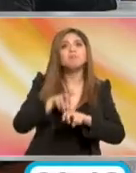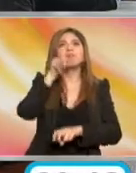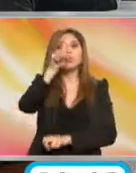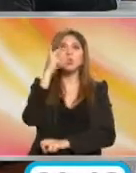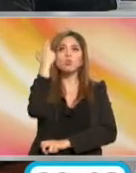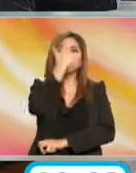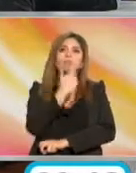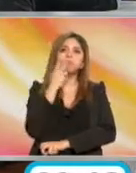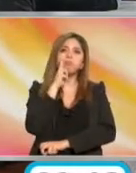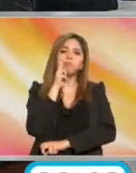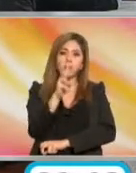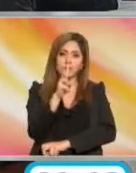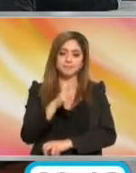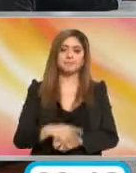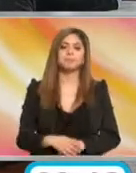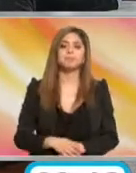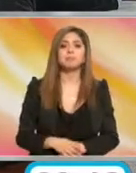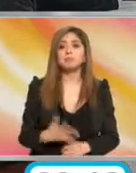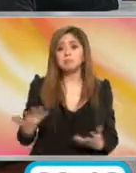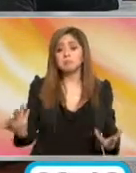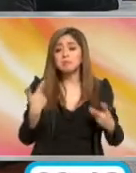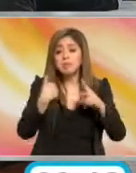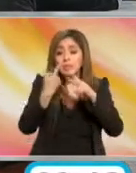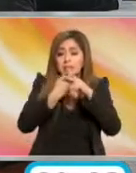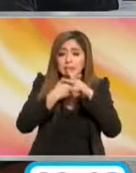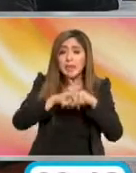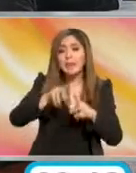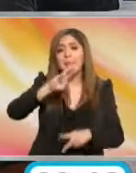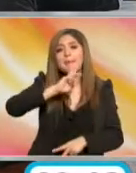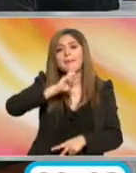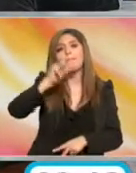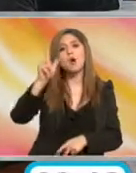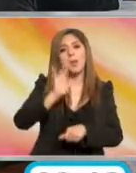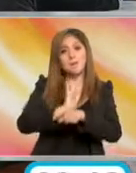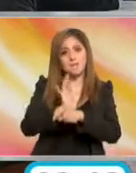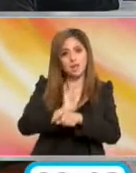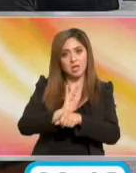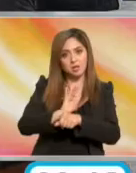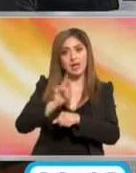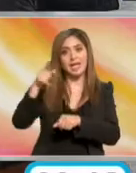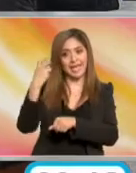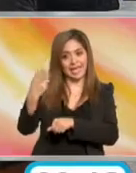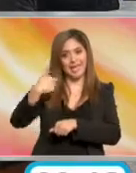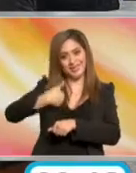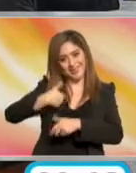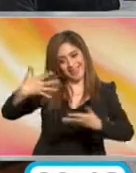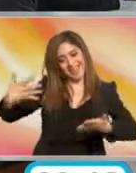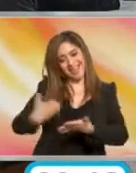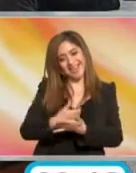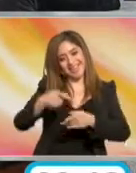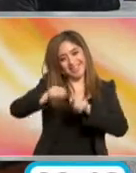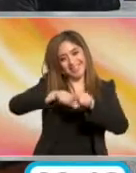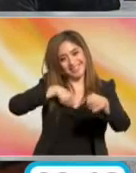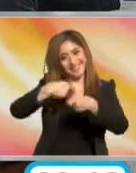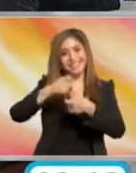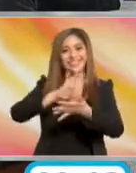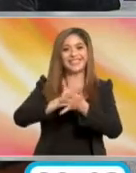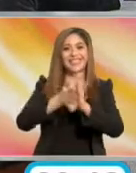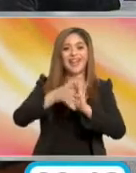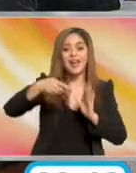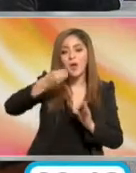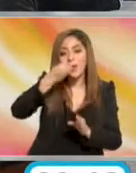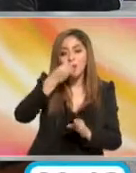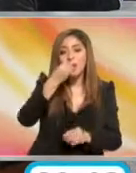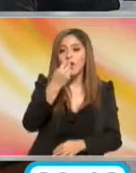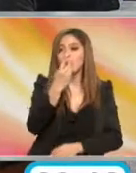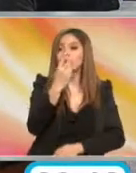revisarlas. Podríamos empezar incluso con Mejor Película, que fue la que nos hizo ganar estos maravillosos chilaquiles. Así es. Por